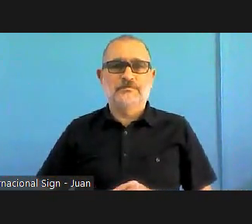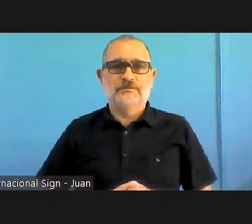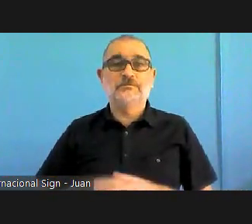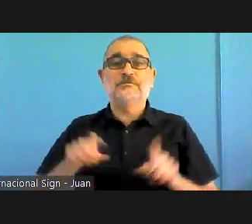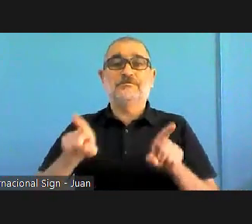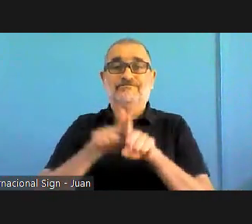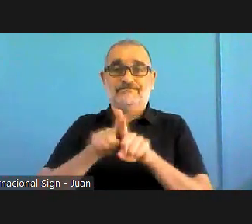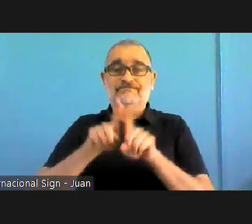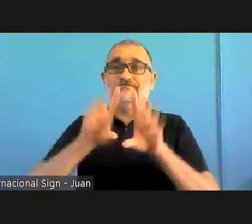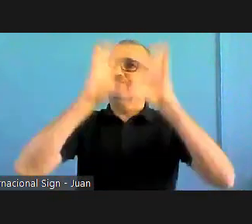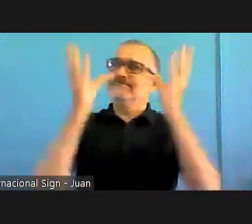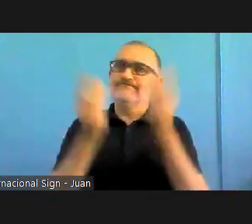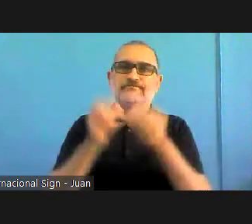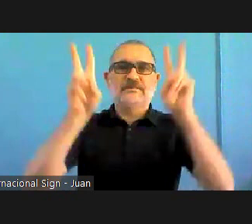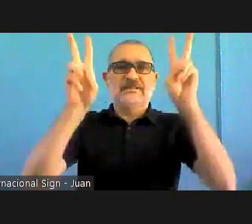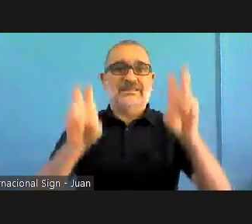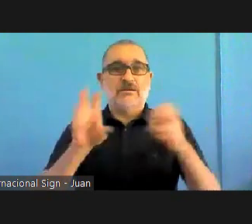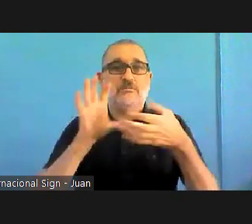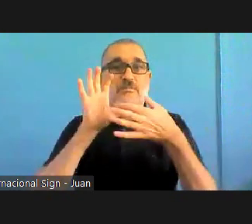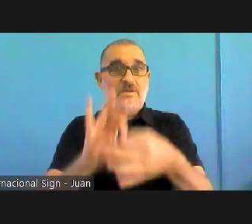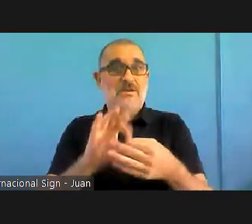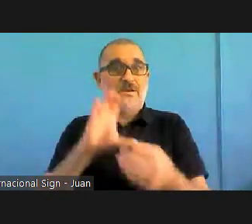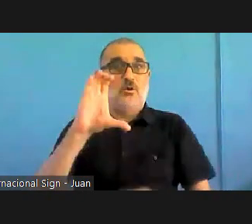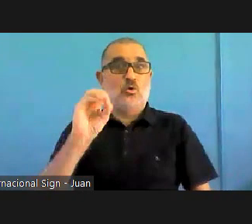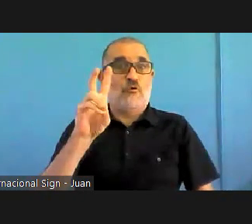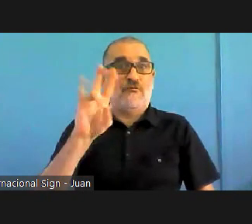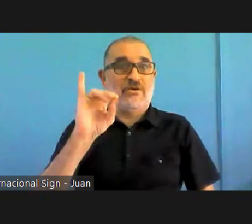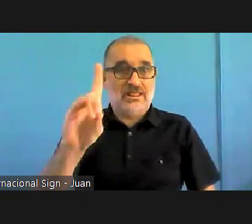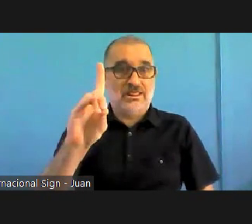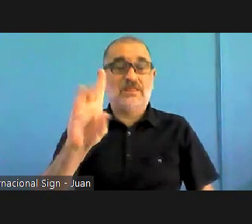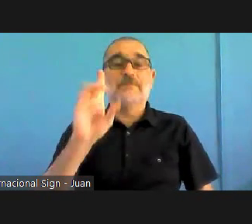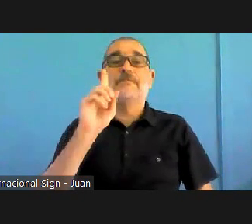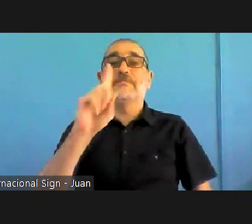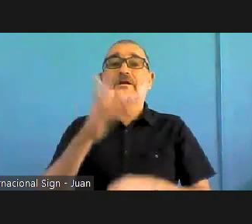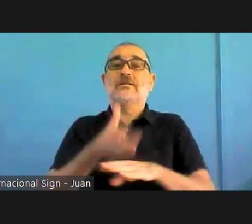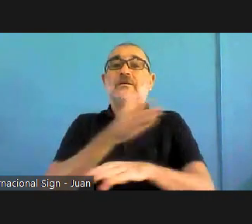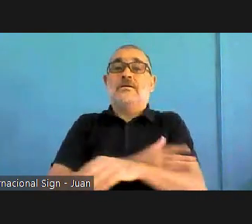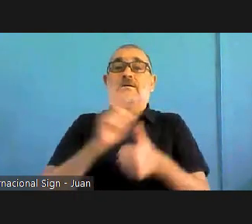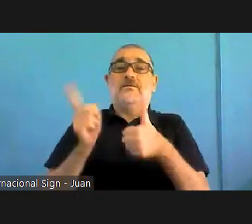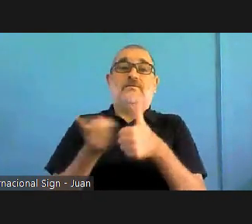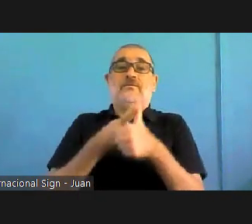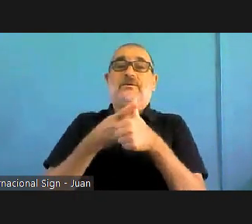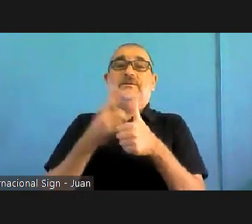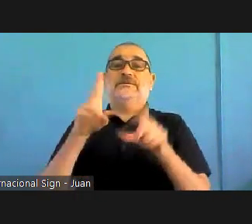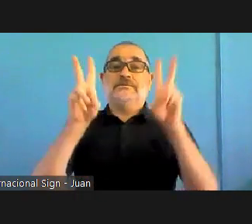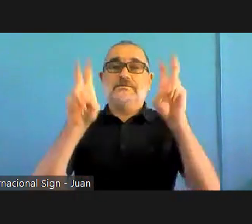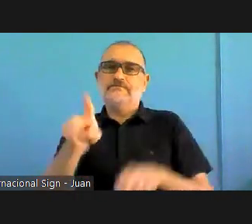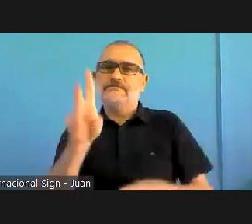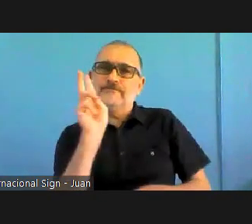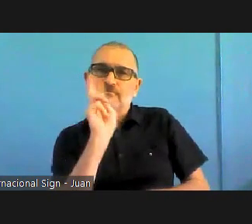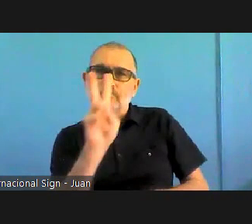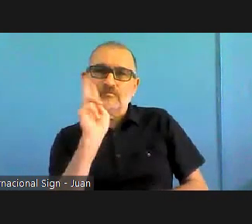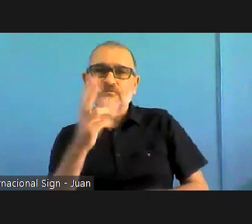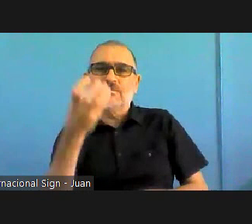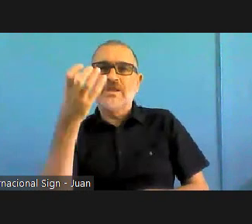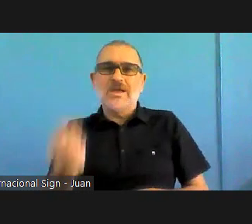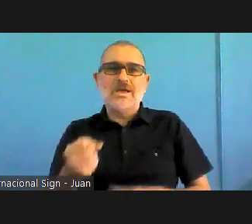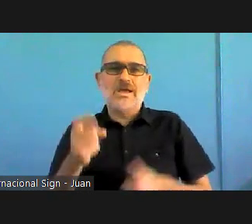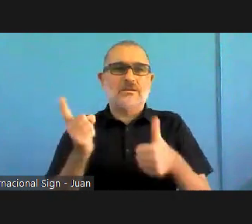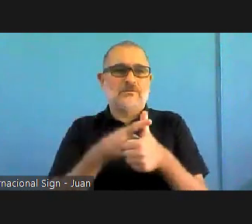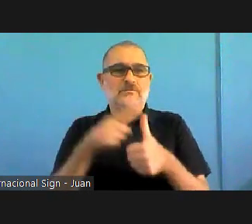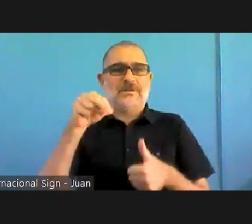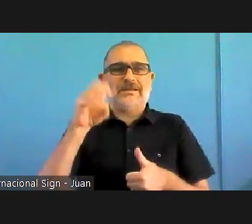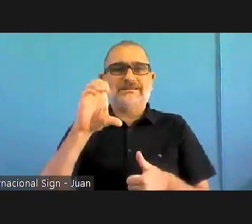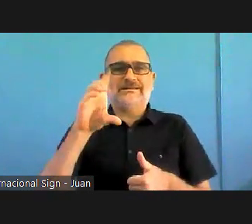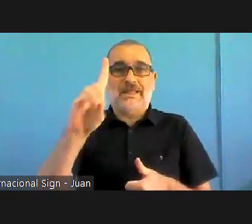primera instancia, deben ustedes saber que las NTs han recibido mucha atención por